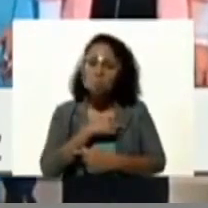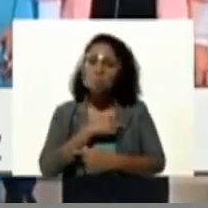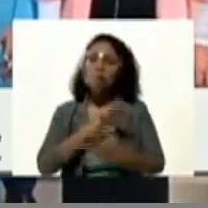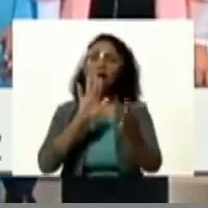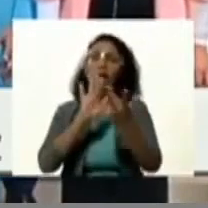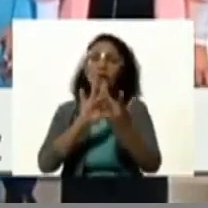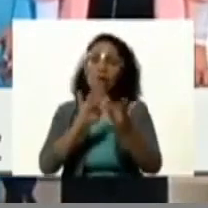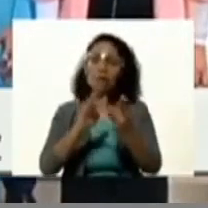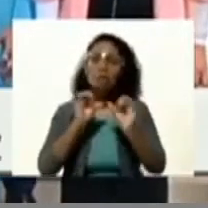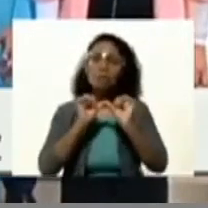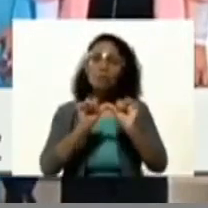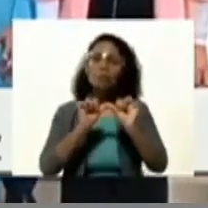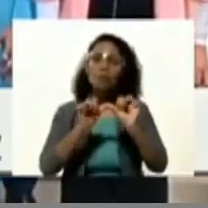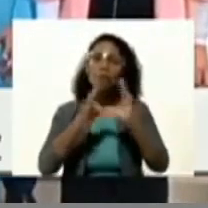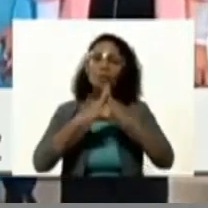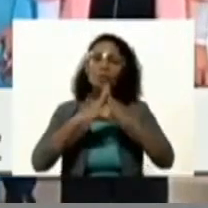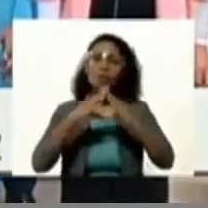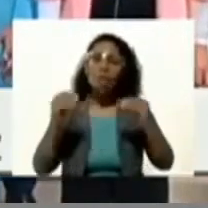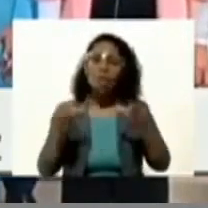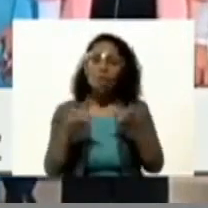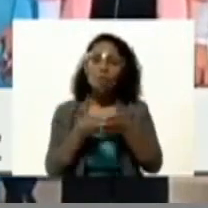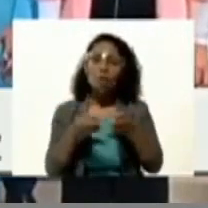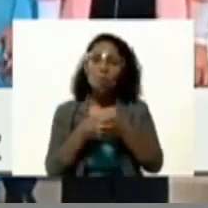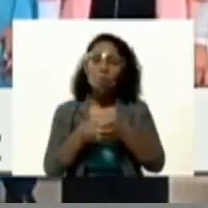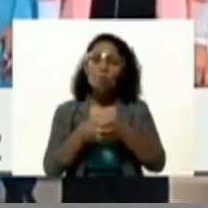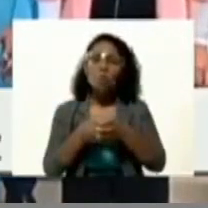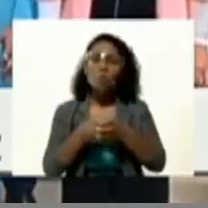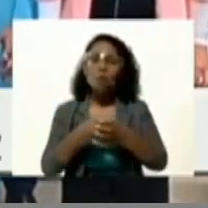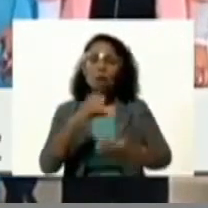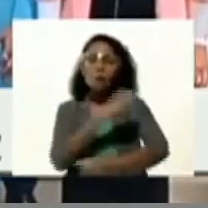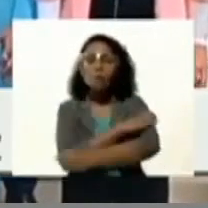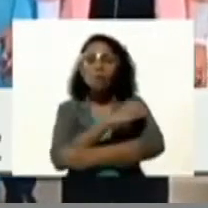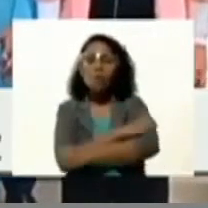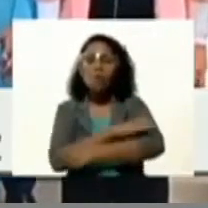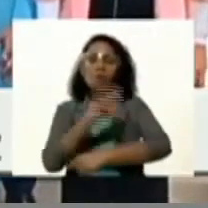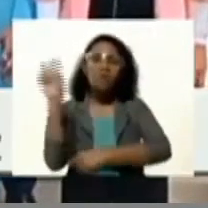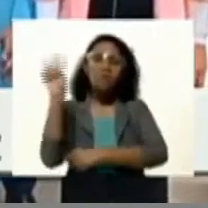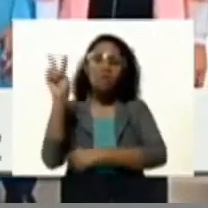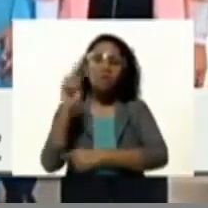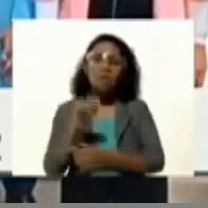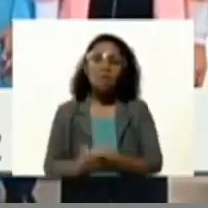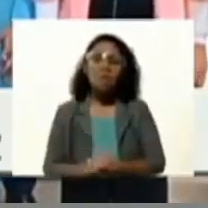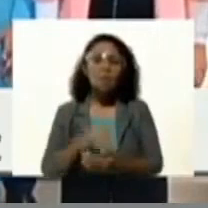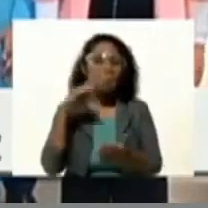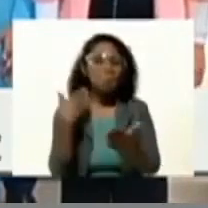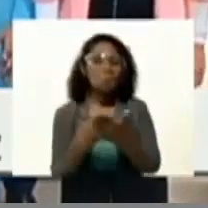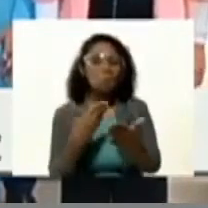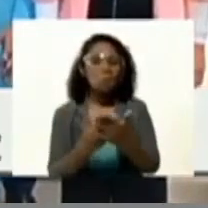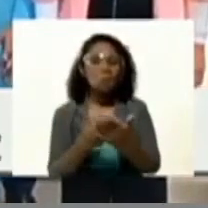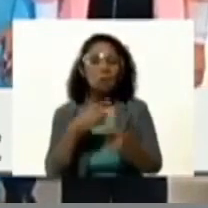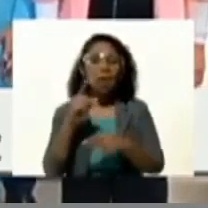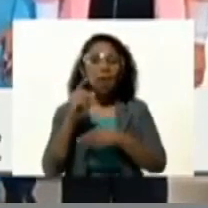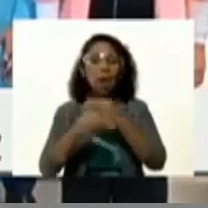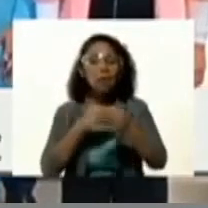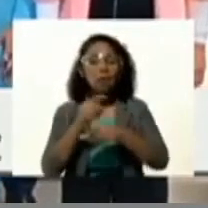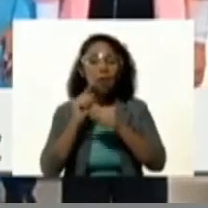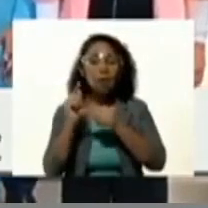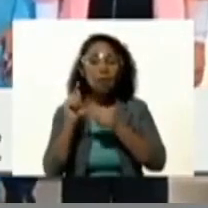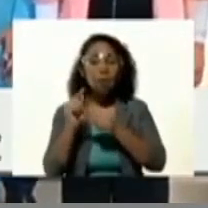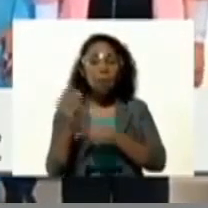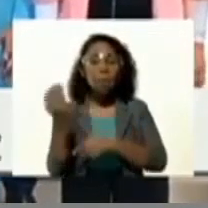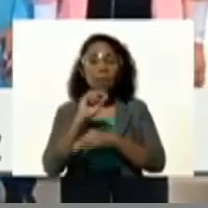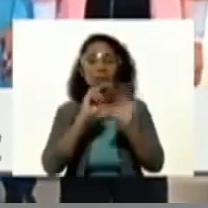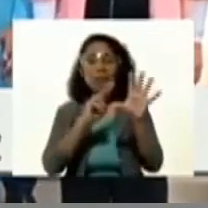contacto permanente con todos los sectores de las oposiciones en Venezuela. Una prueba fehaciente de eso es que hay